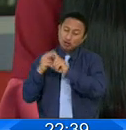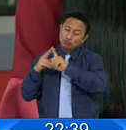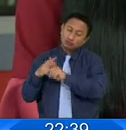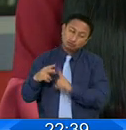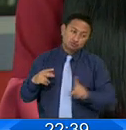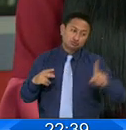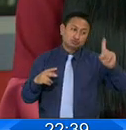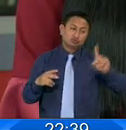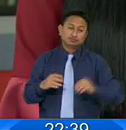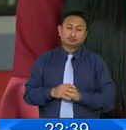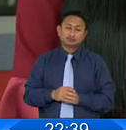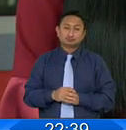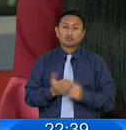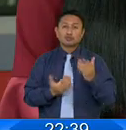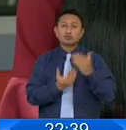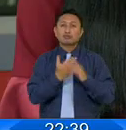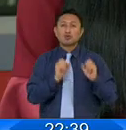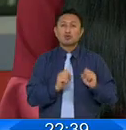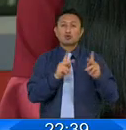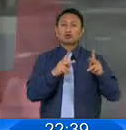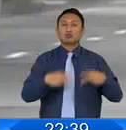mejor oportunidad de vida.